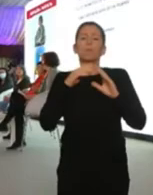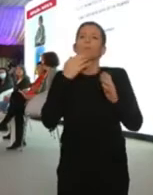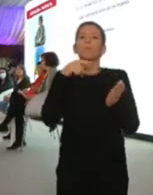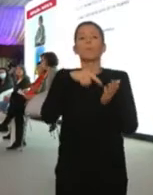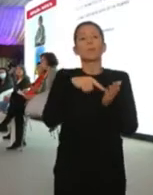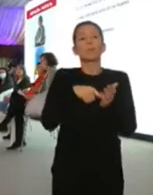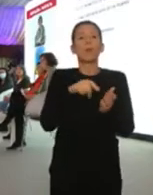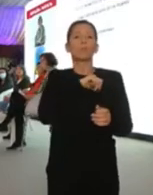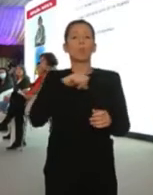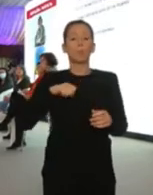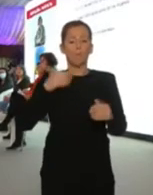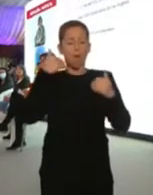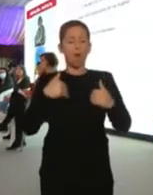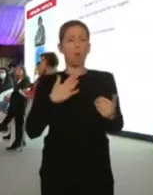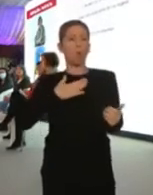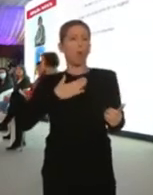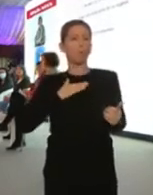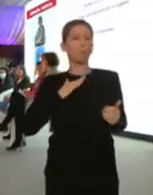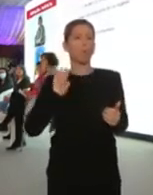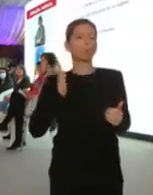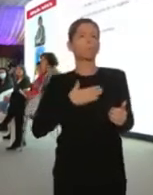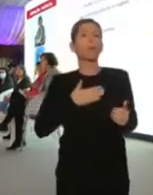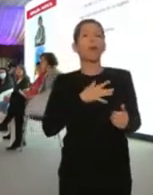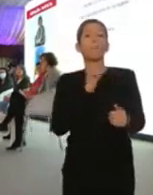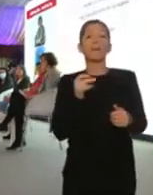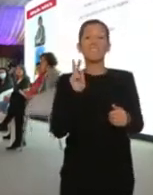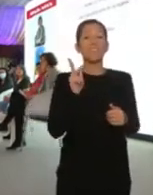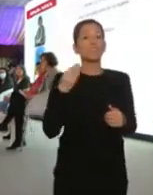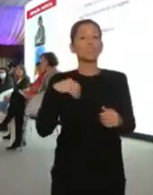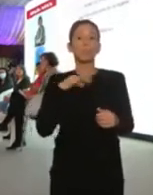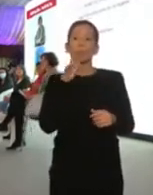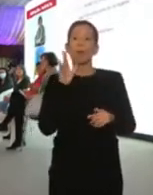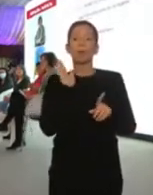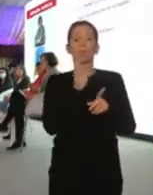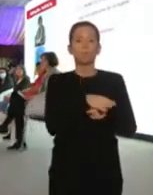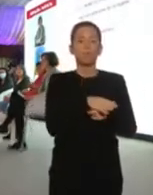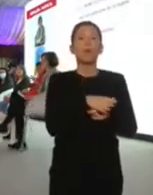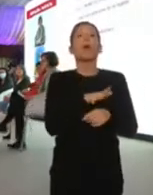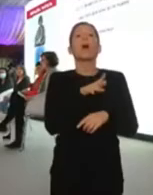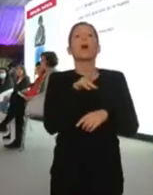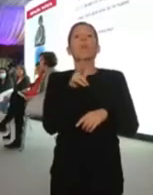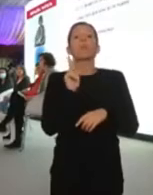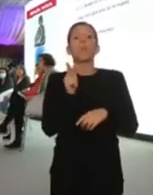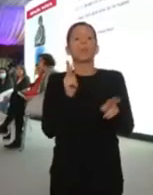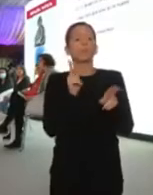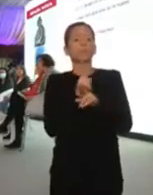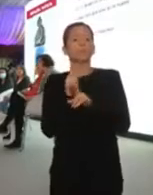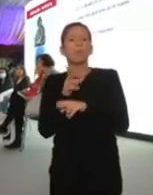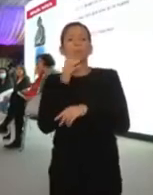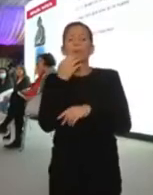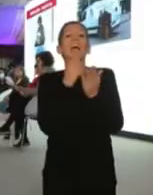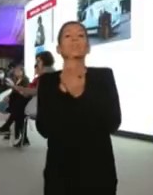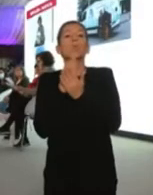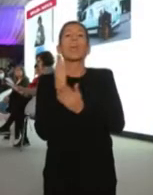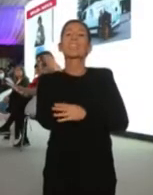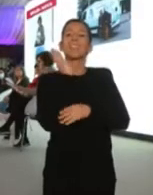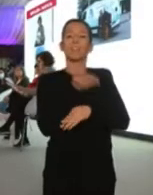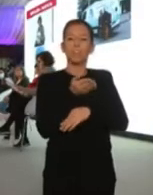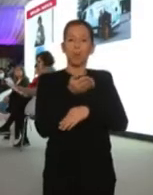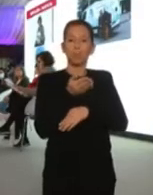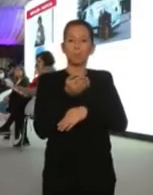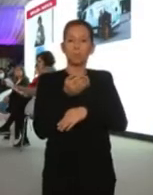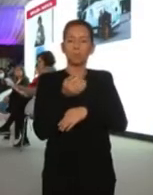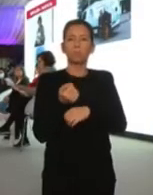autonomía de nuestros cuerpos, son justamente los que están hoy vulnerados. Y vulnerados no solo por el auge de los